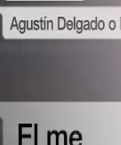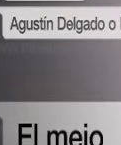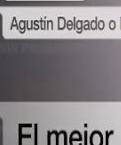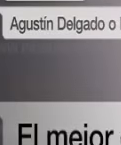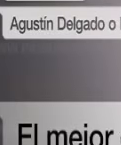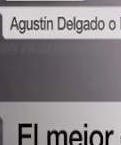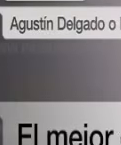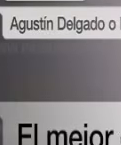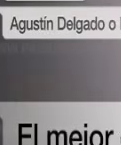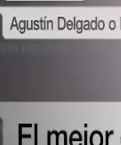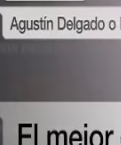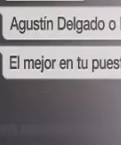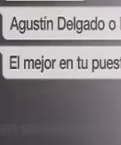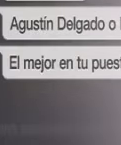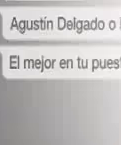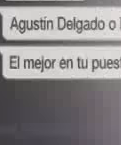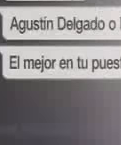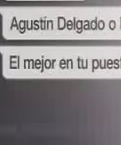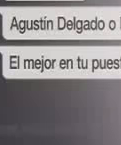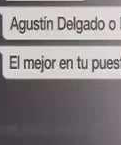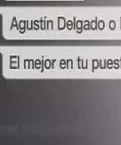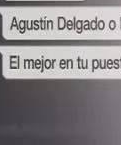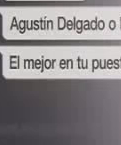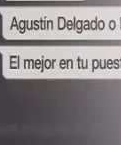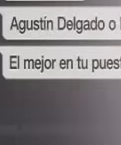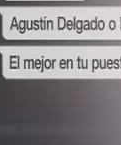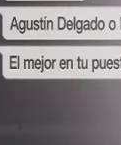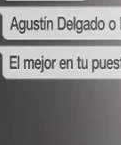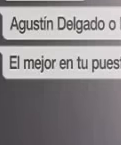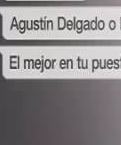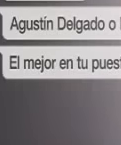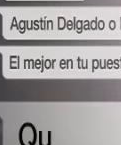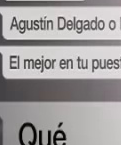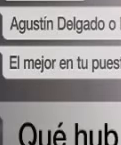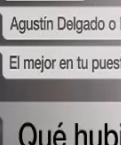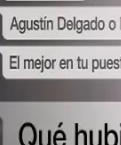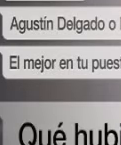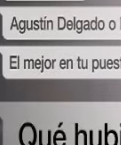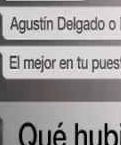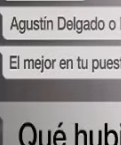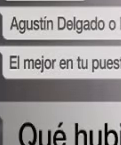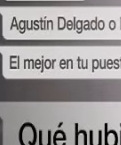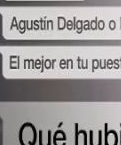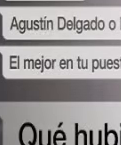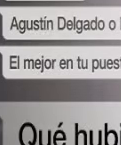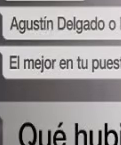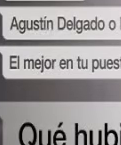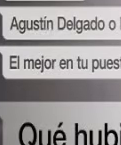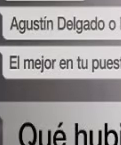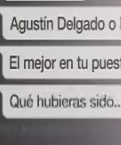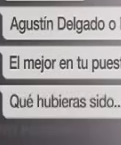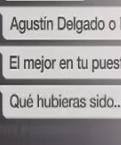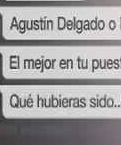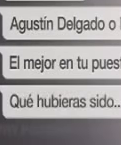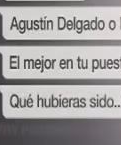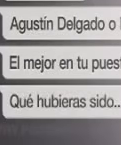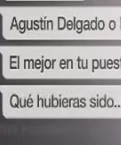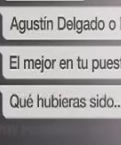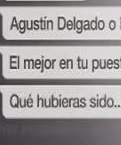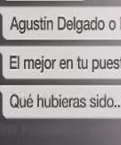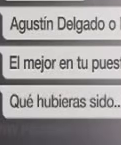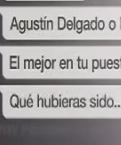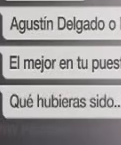¿El mejor en tu puesto hoy? En Valencia, pues en Catariano. ¿Qué hubiera sido si no eras futbolista?